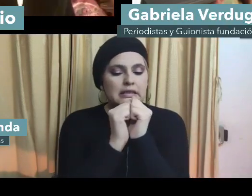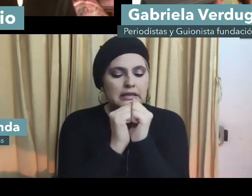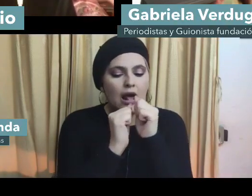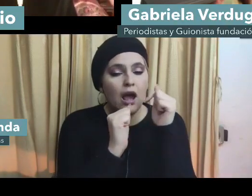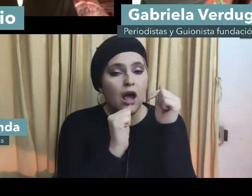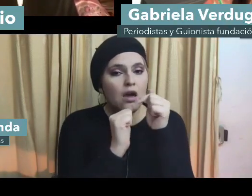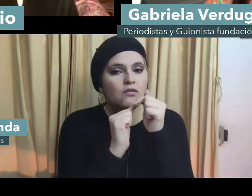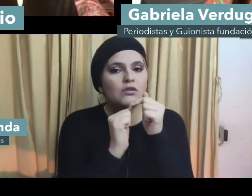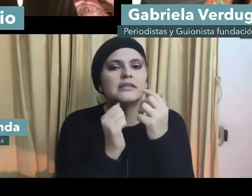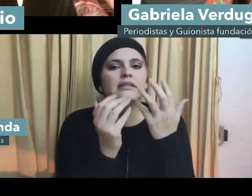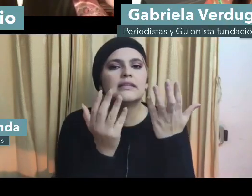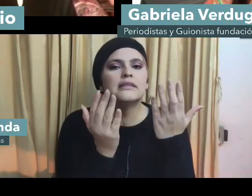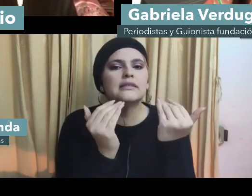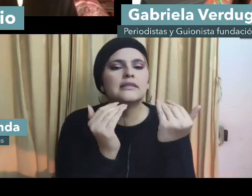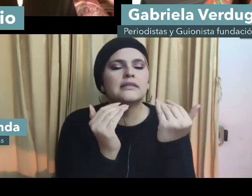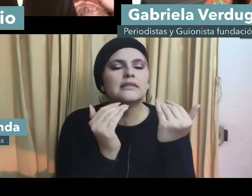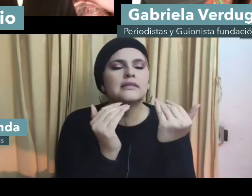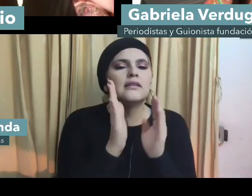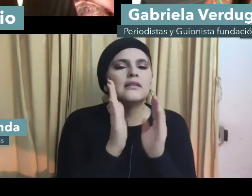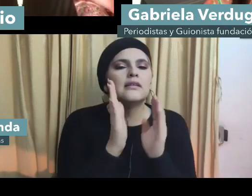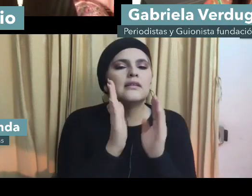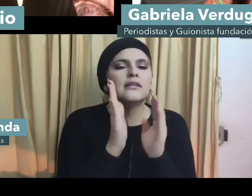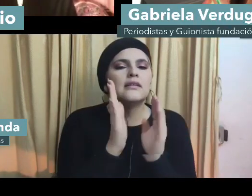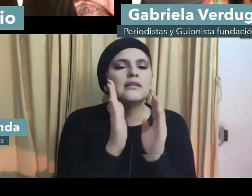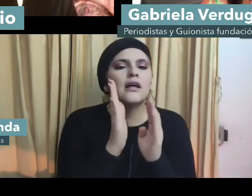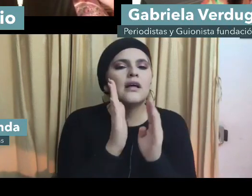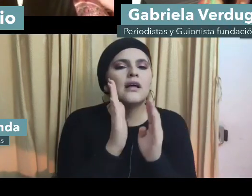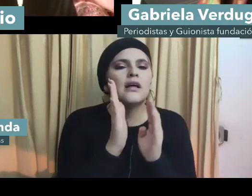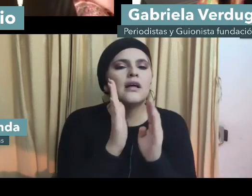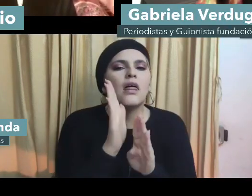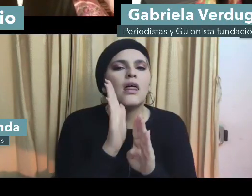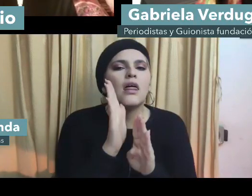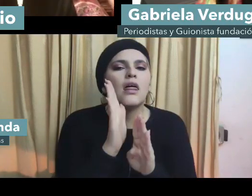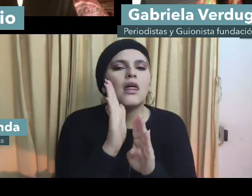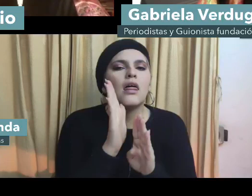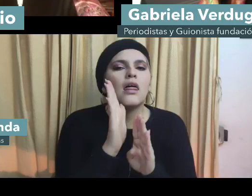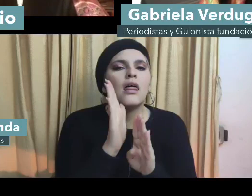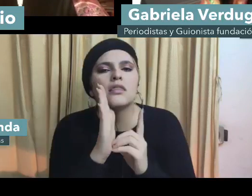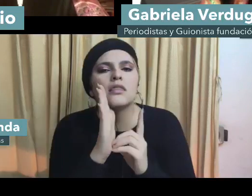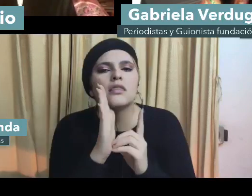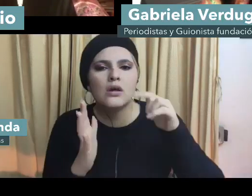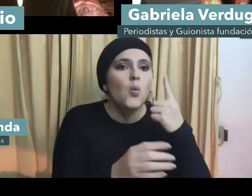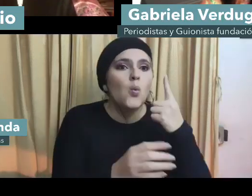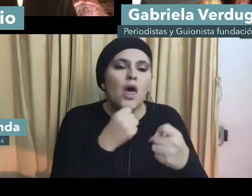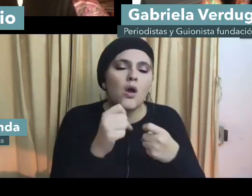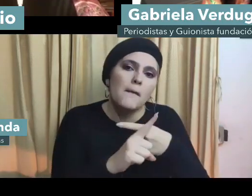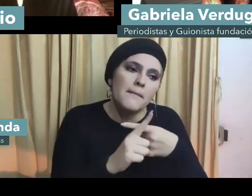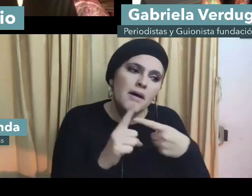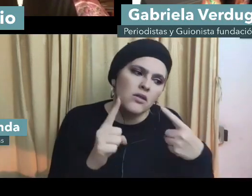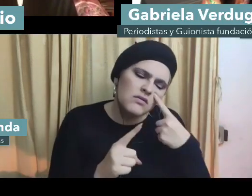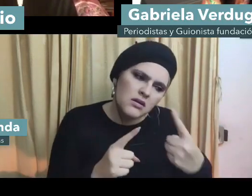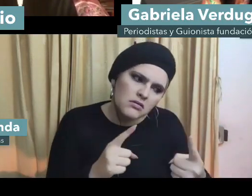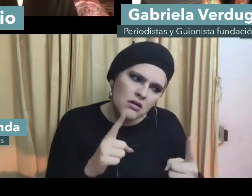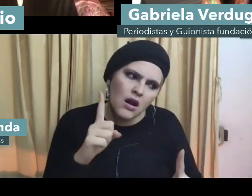demostrar la sintomatología. Cuando son muy chiquititos, al año y medio, puede que no tengan toda la sintomatología